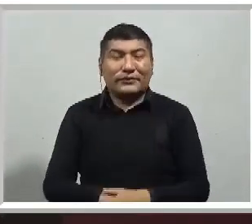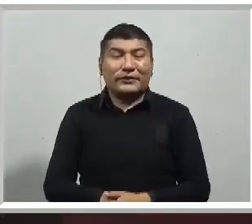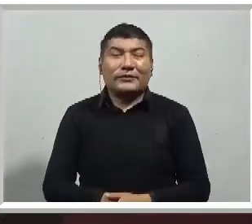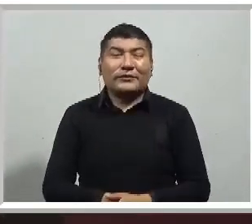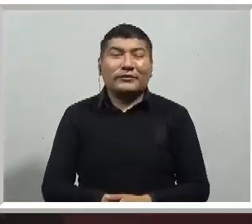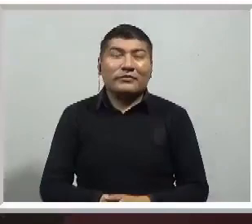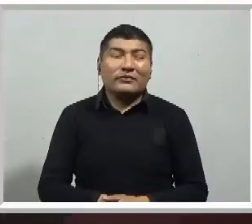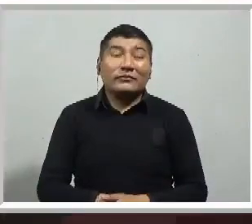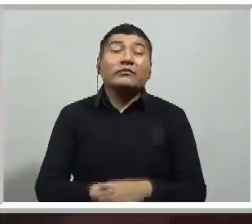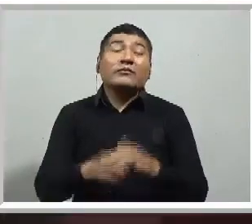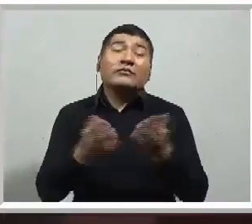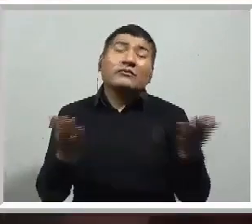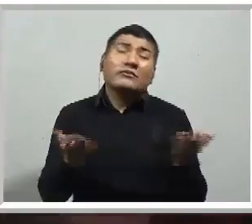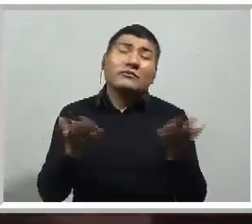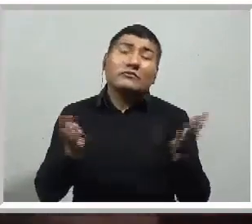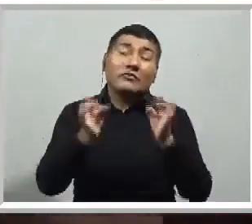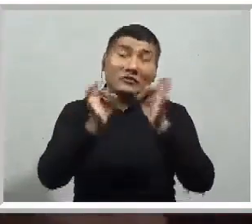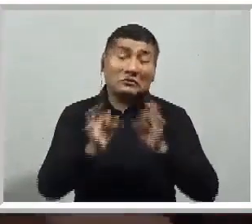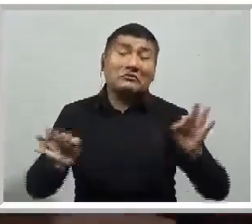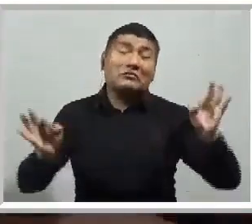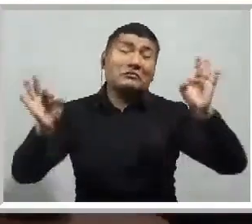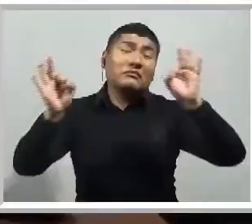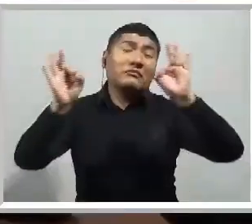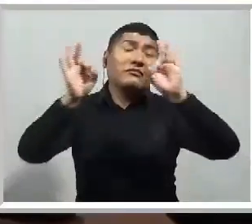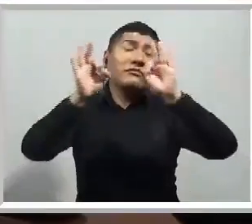¿Qué importancia tiene entonces